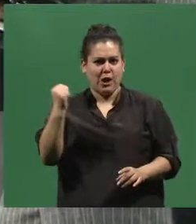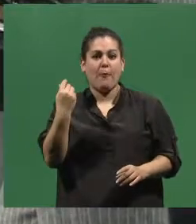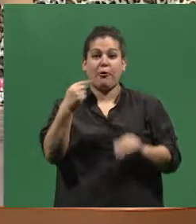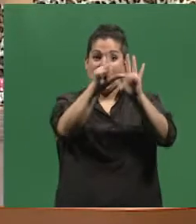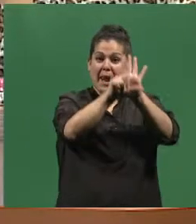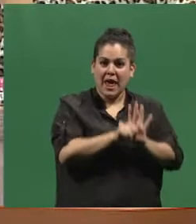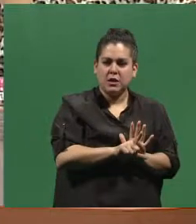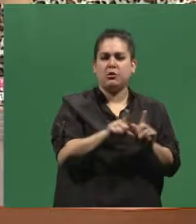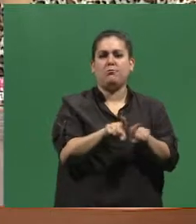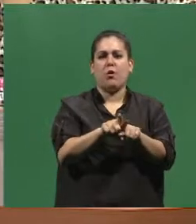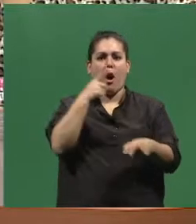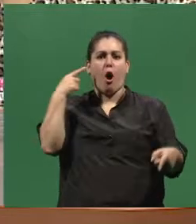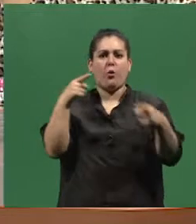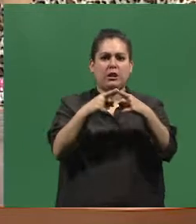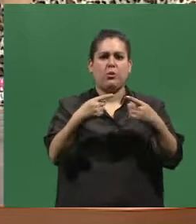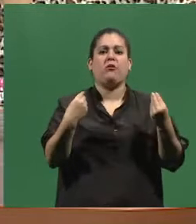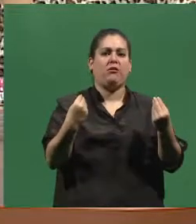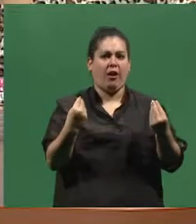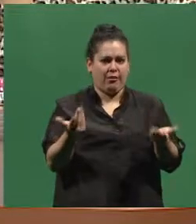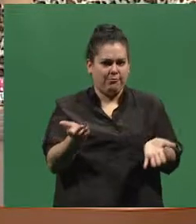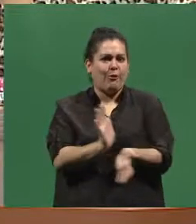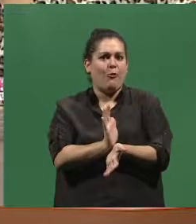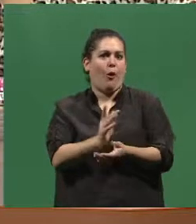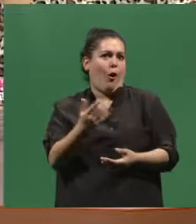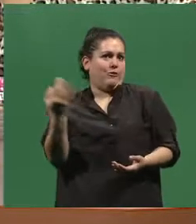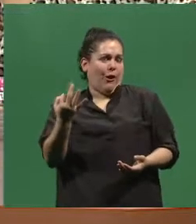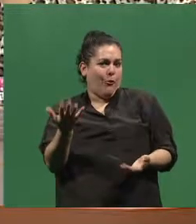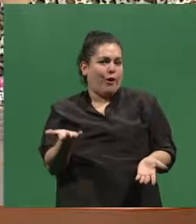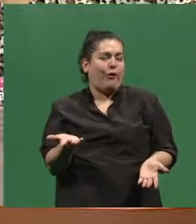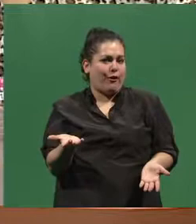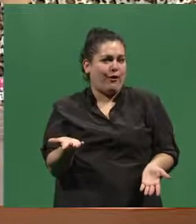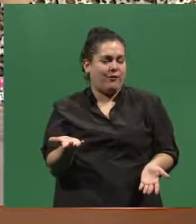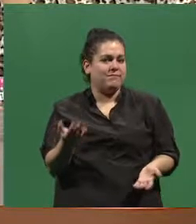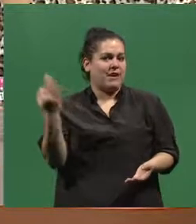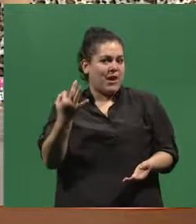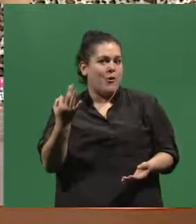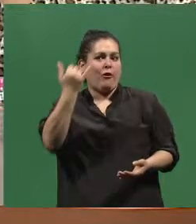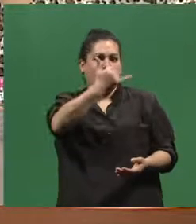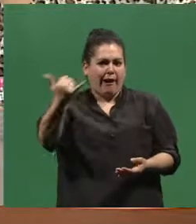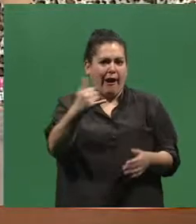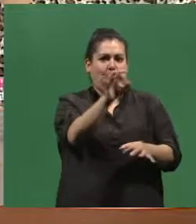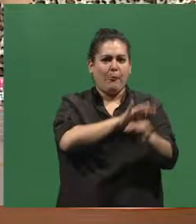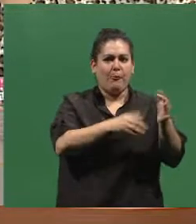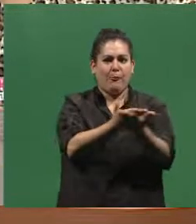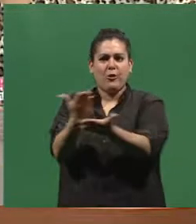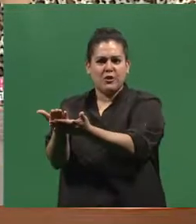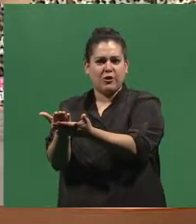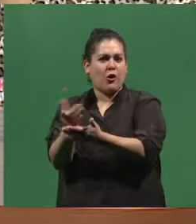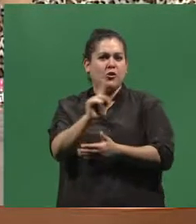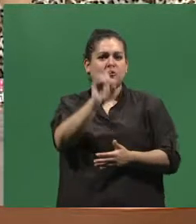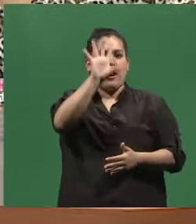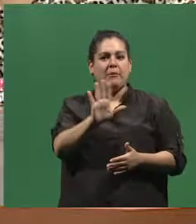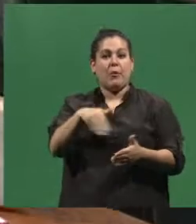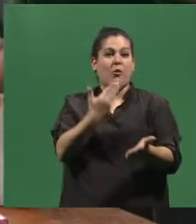leyes apuntan, digamos, precisamente a eso, ¿no? Por eso está bueno que existan estos proyectos y que no solamente